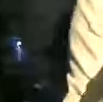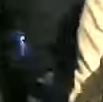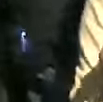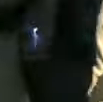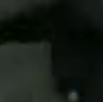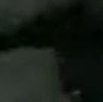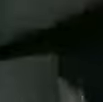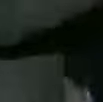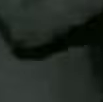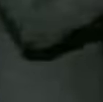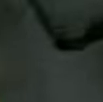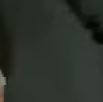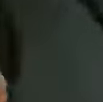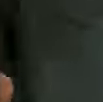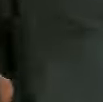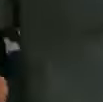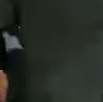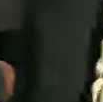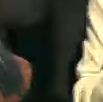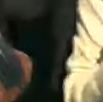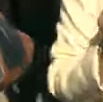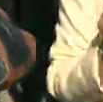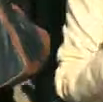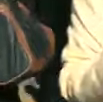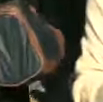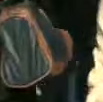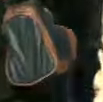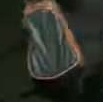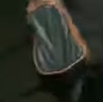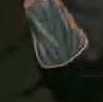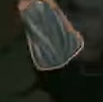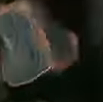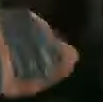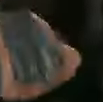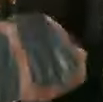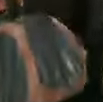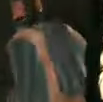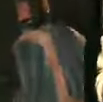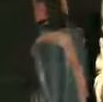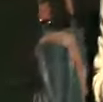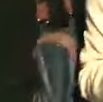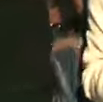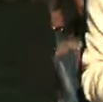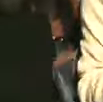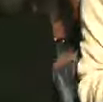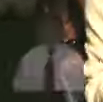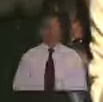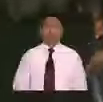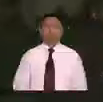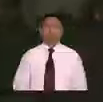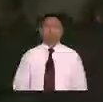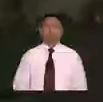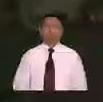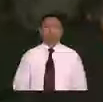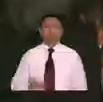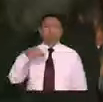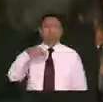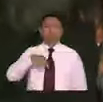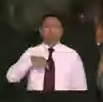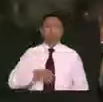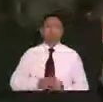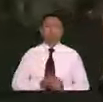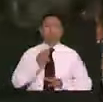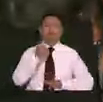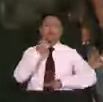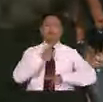en donde existe un operativo de seguridad, precisamente lo que ha mencionado, para tomar acciones frente al decreto ejecutivo que ha